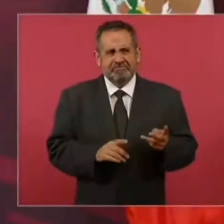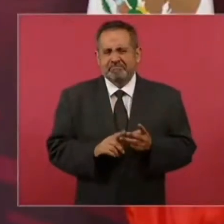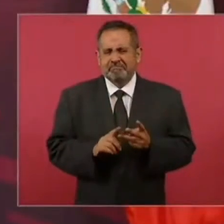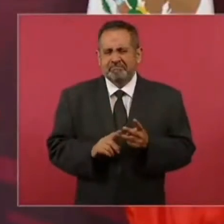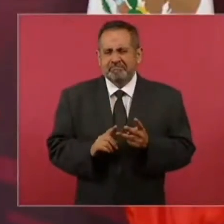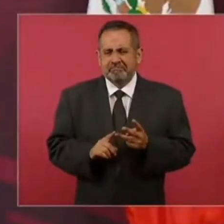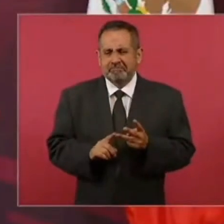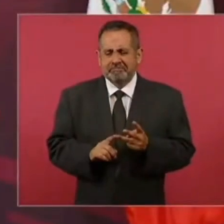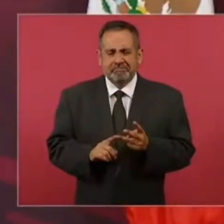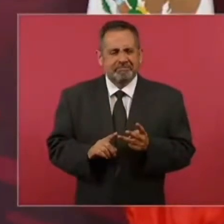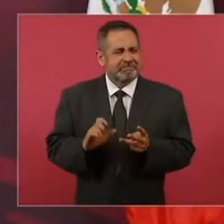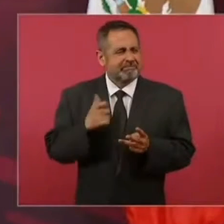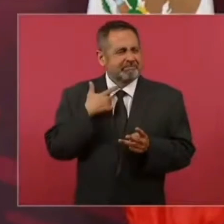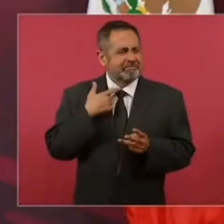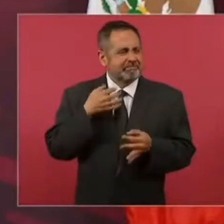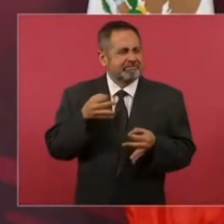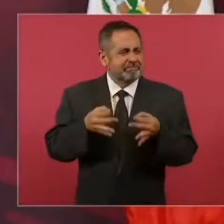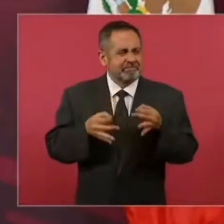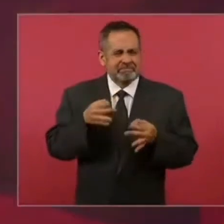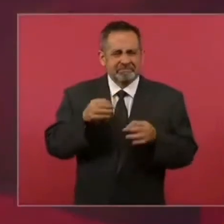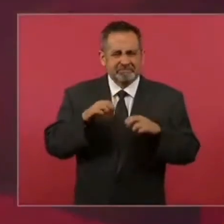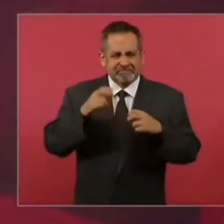y este otro exministro